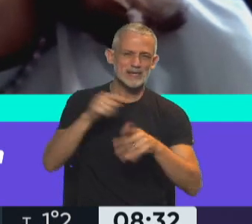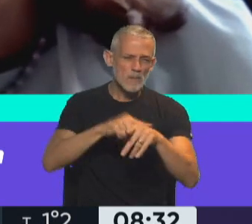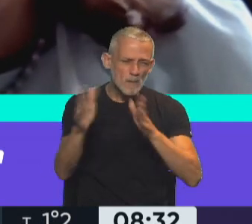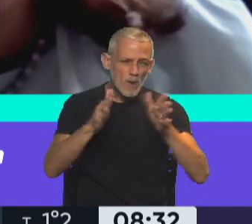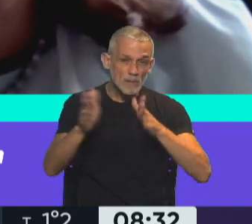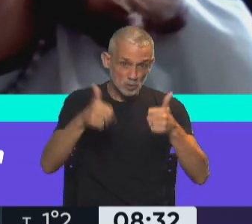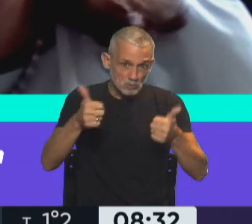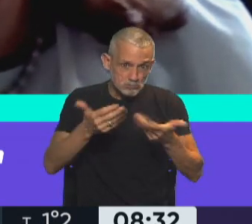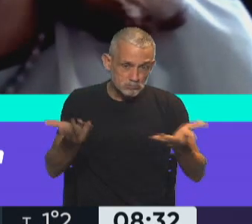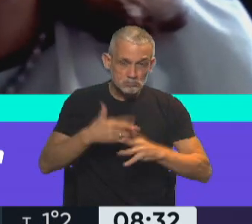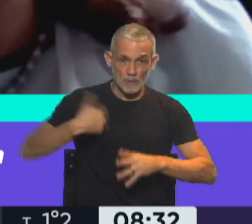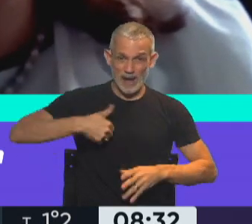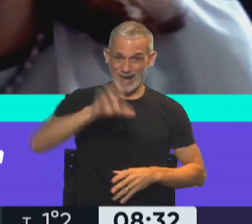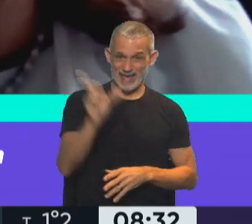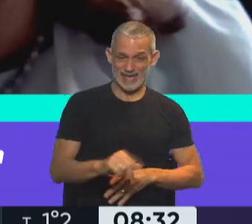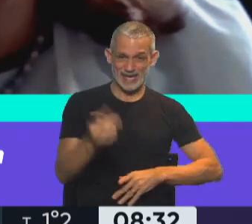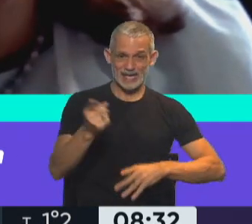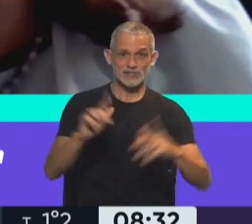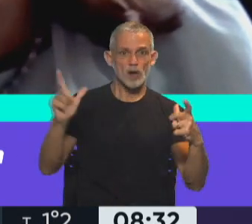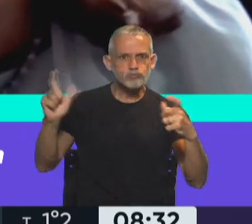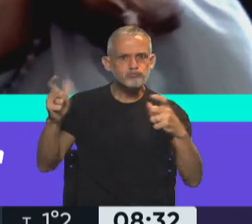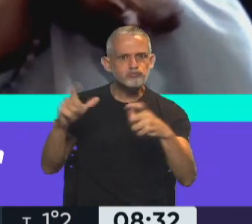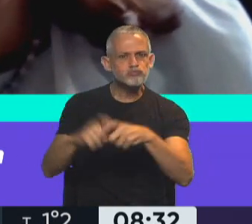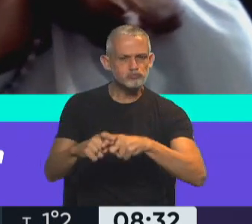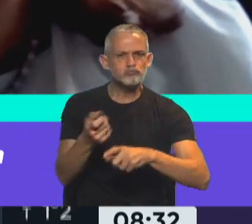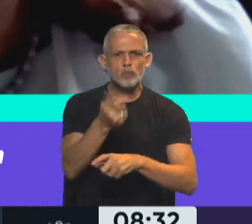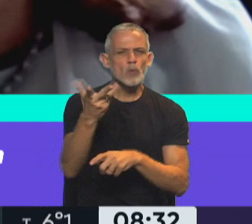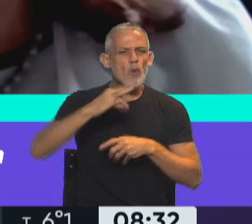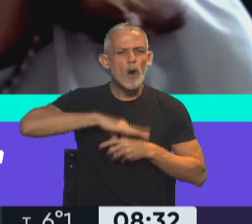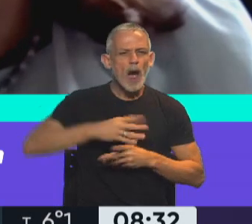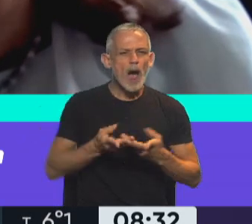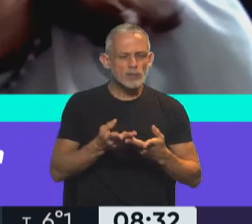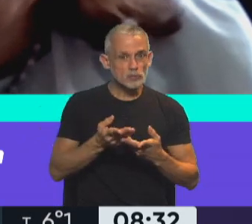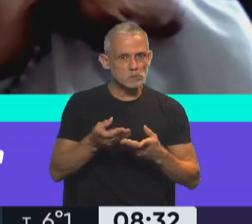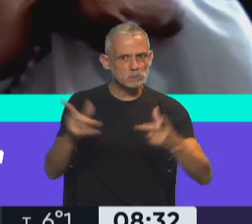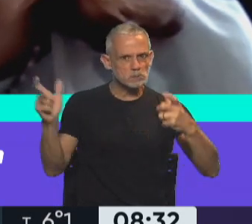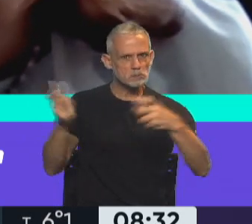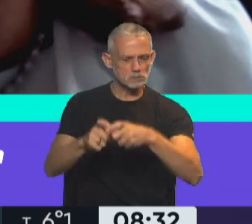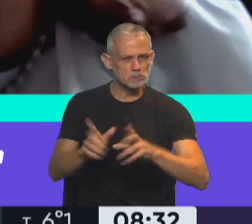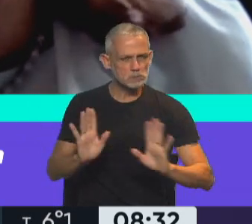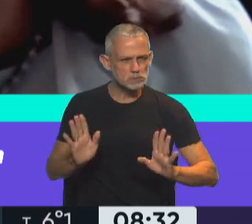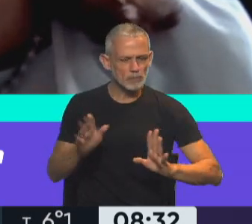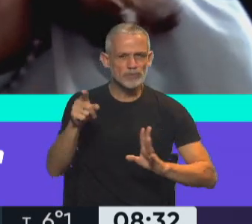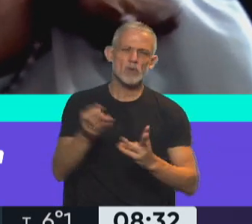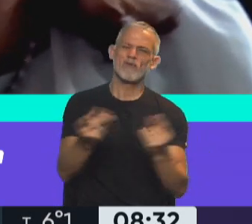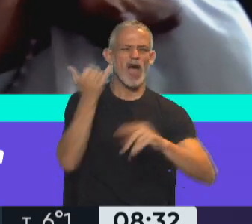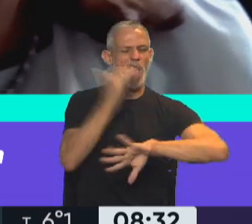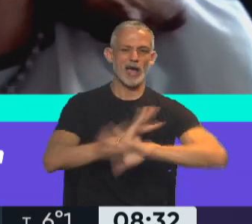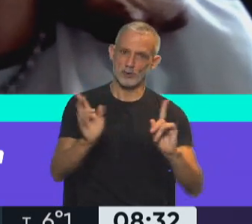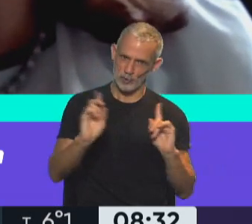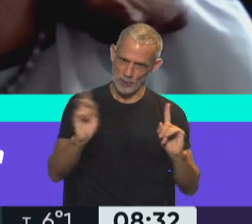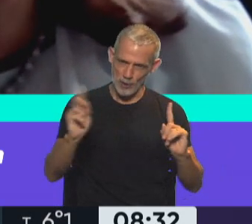muy bueno para el país, con una disminución drástica del número de casos, pero claramente esto no